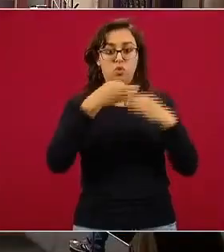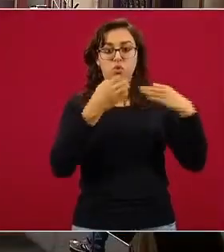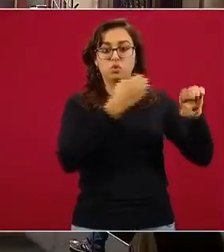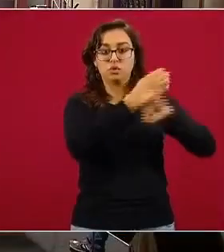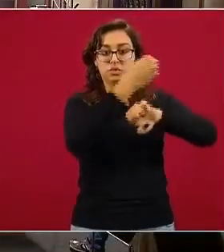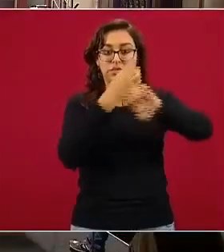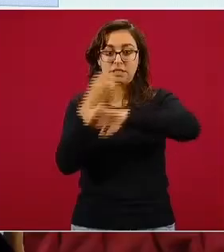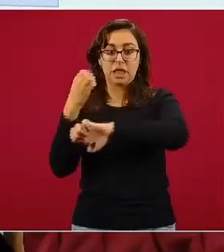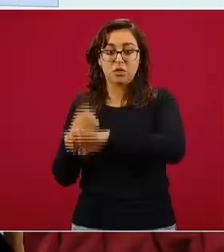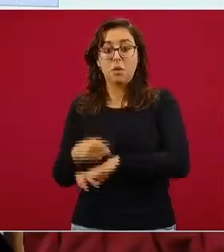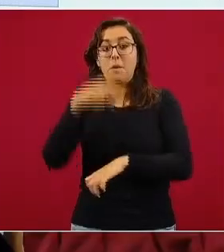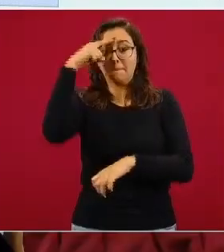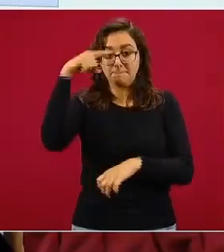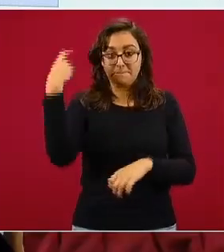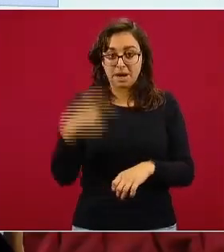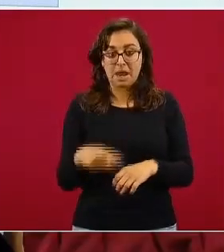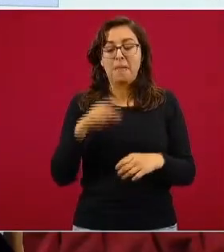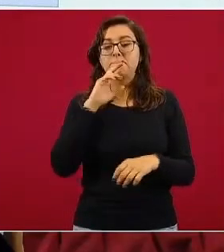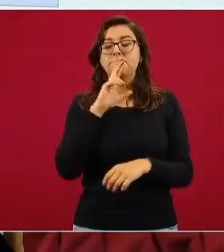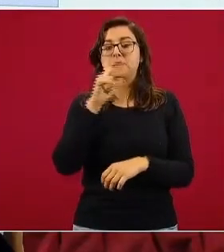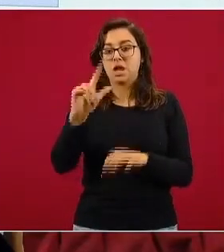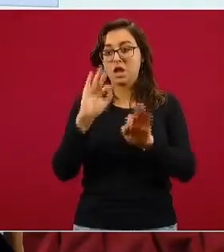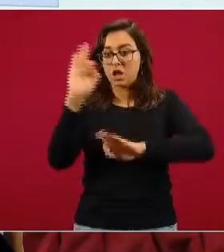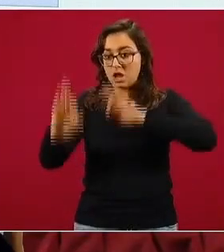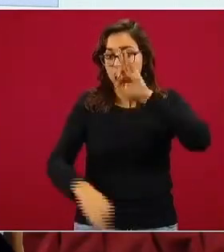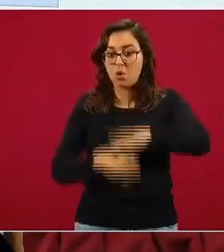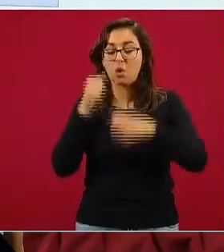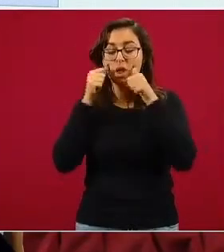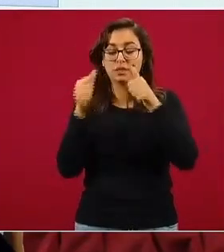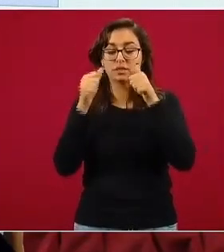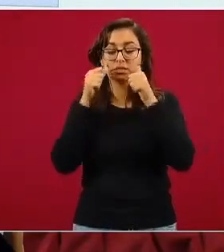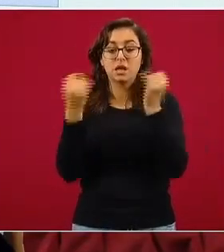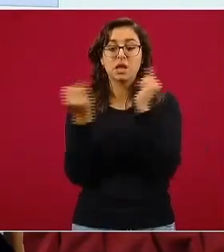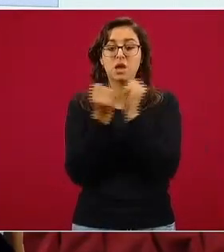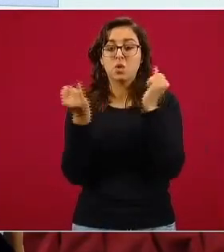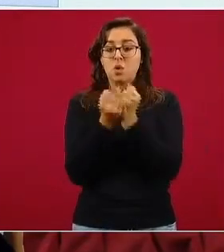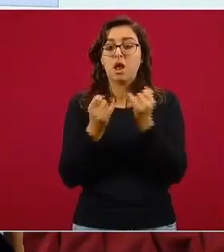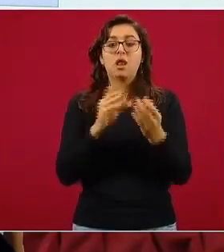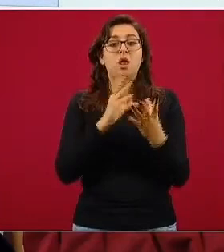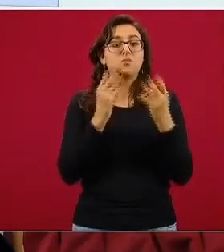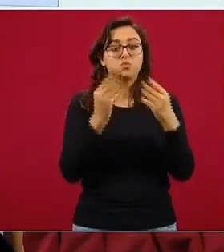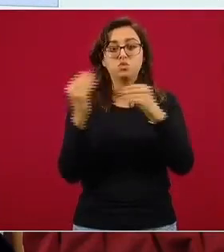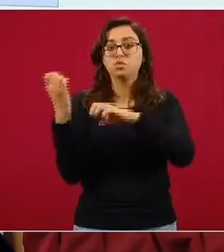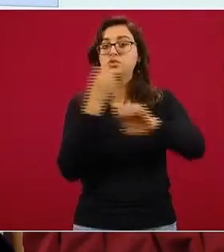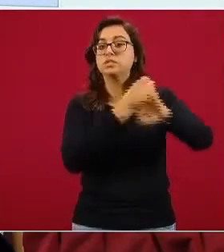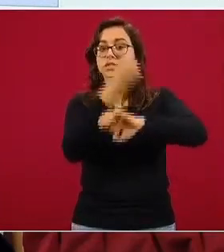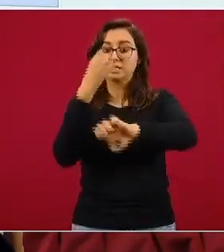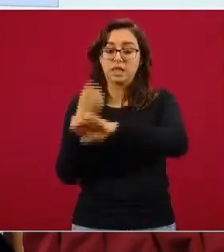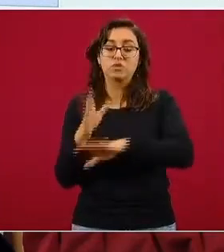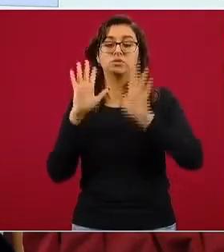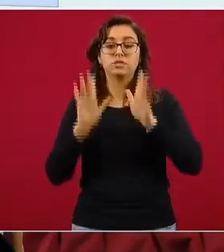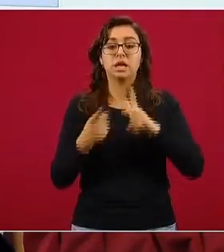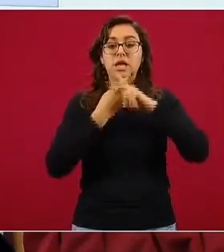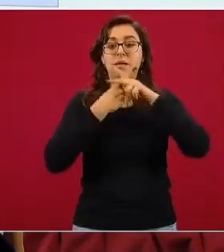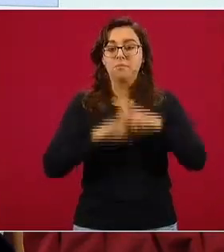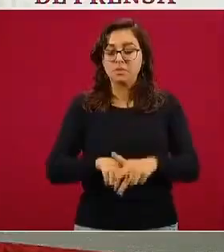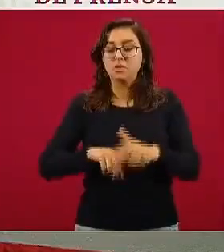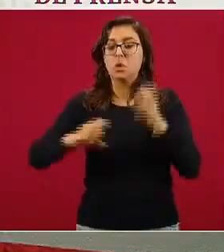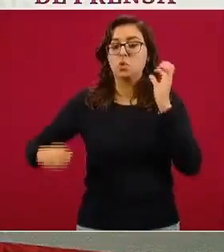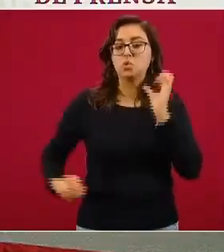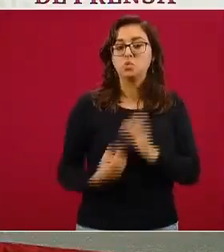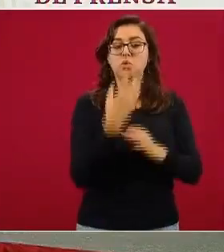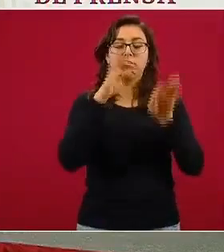tratando de incrementar estas capacidades. También en muchas entidades se han incluido dentro de esta estrategia alternativas